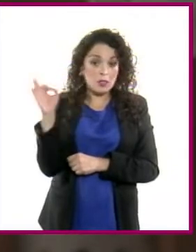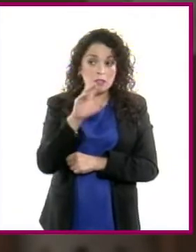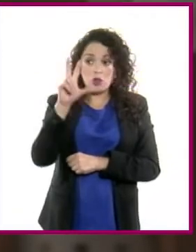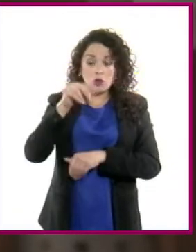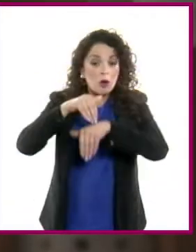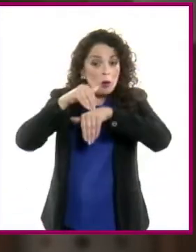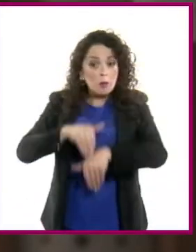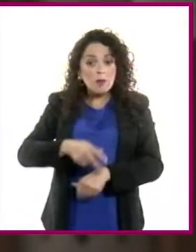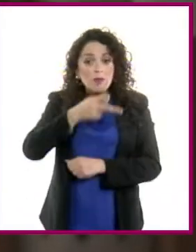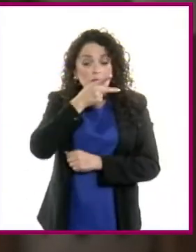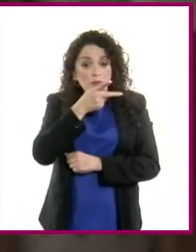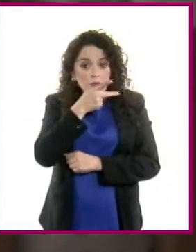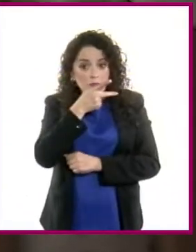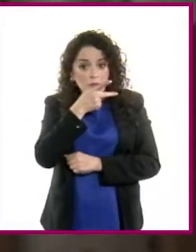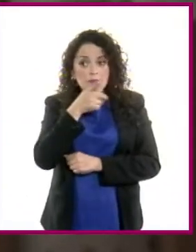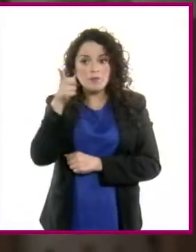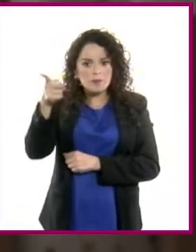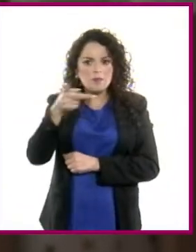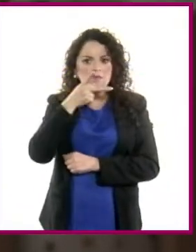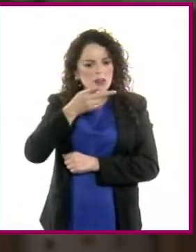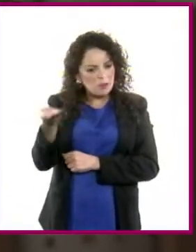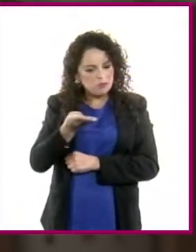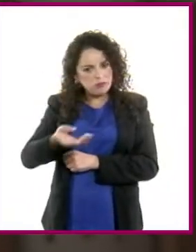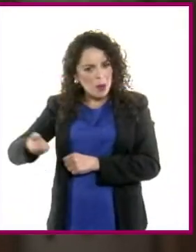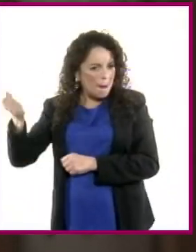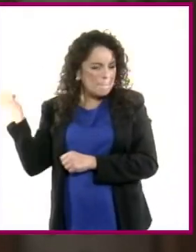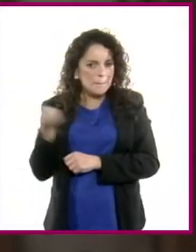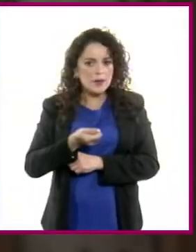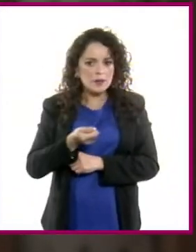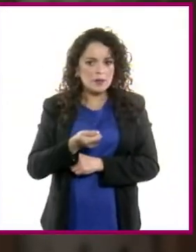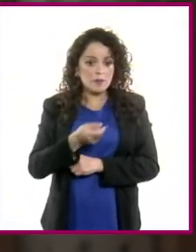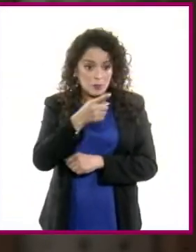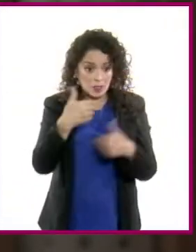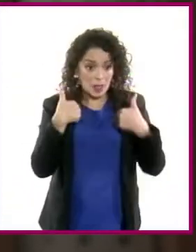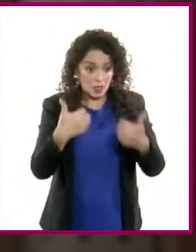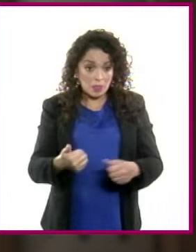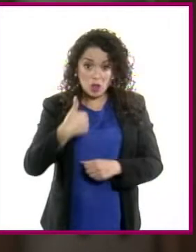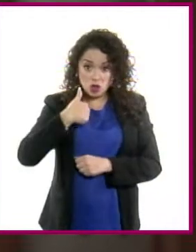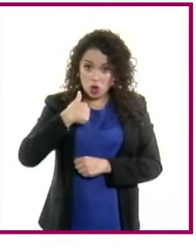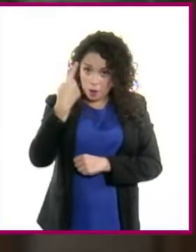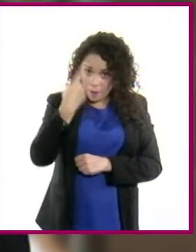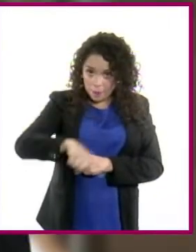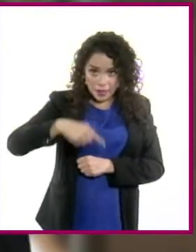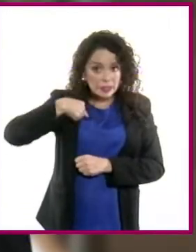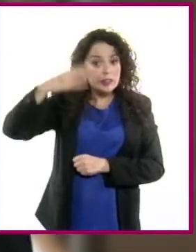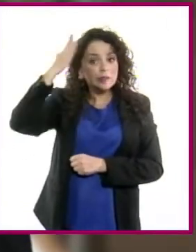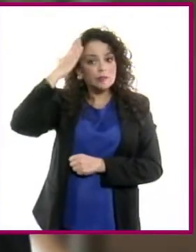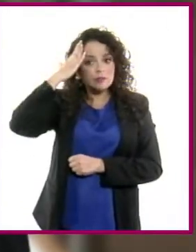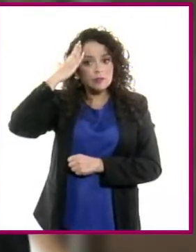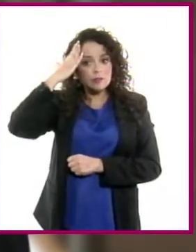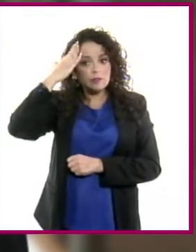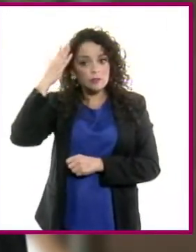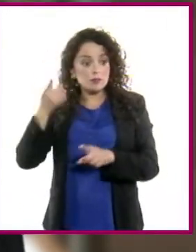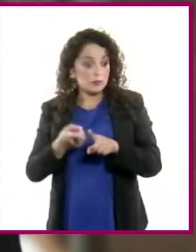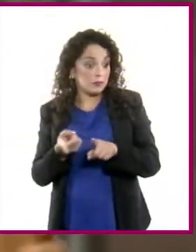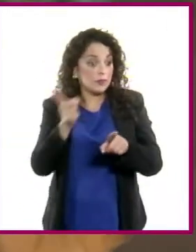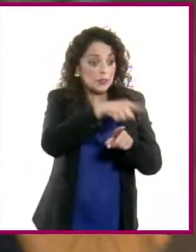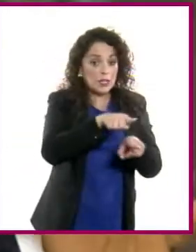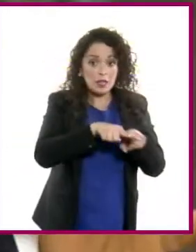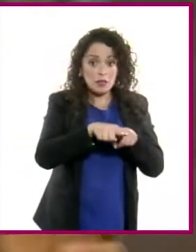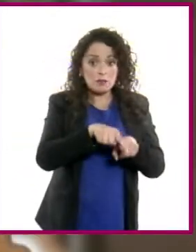le da un cinturonazo para que quede claro quién manda, y que al otro no se le ocurra desobedecer